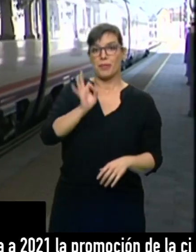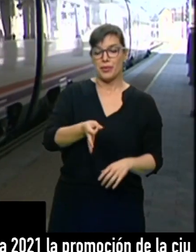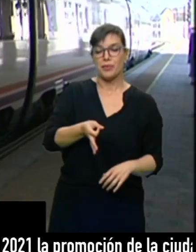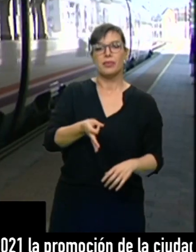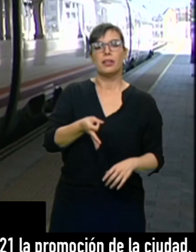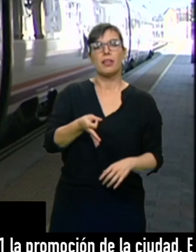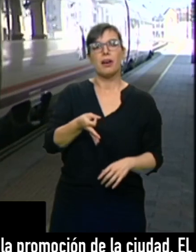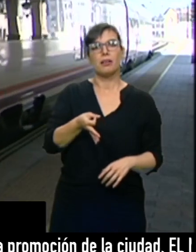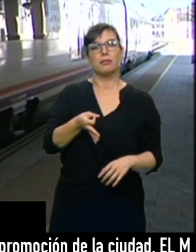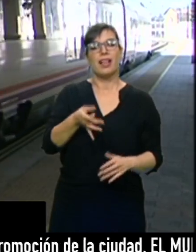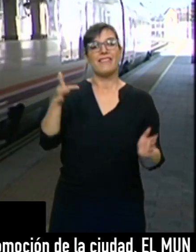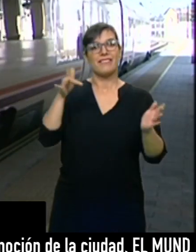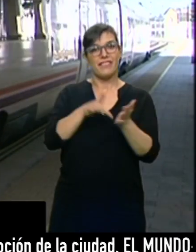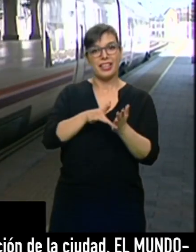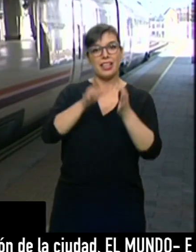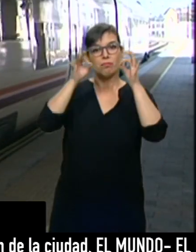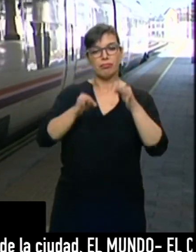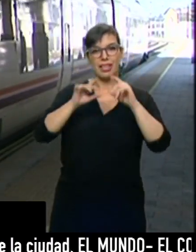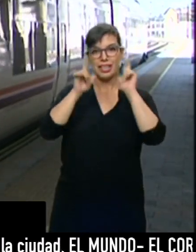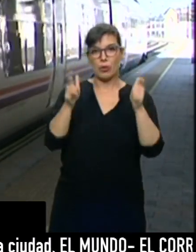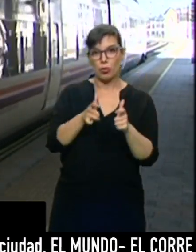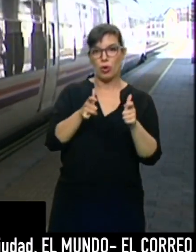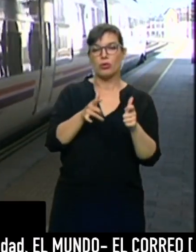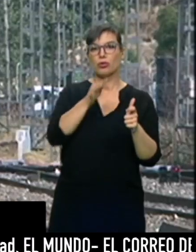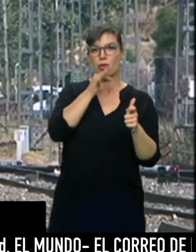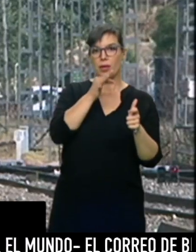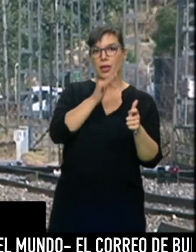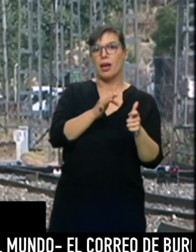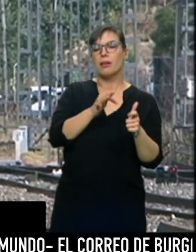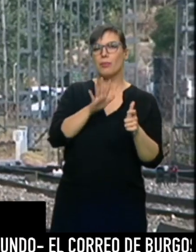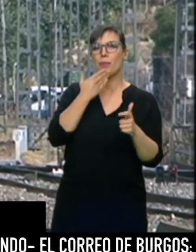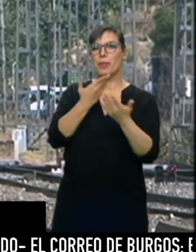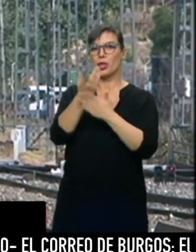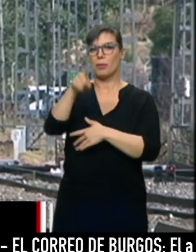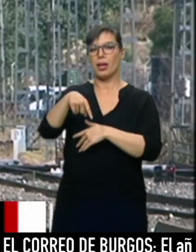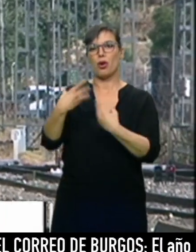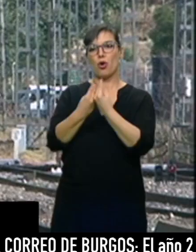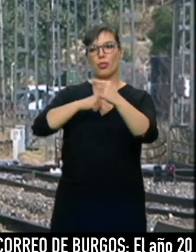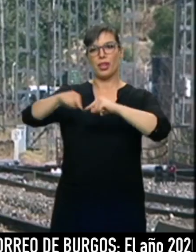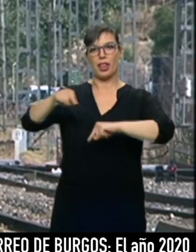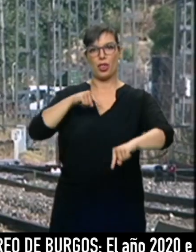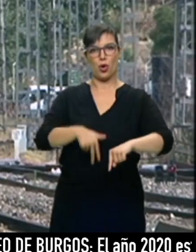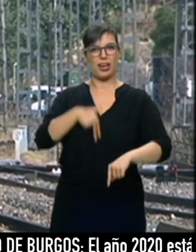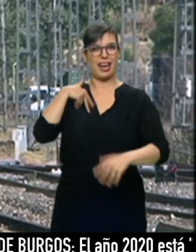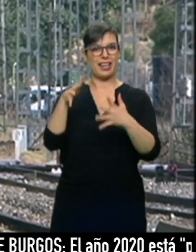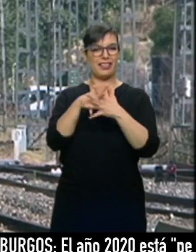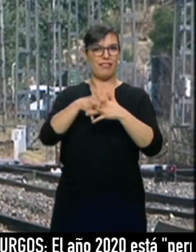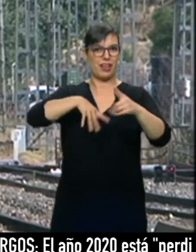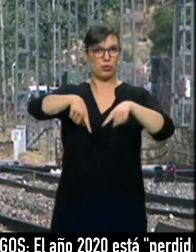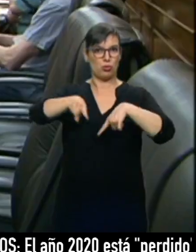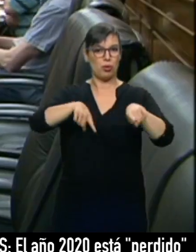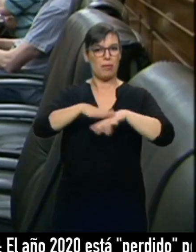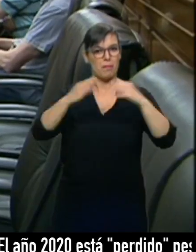todavía no está fijada la fecha de la reunión que se ha solicitado también con la Dirección General de Infraestructuras para seguir mejorando